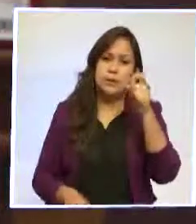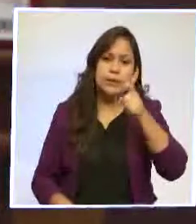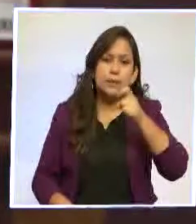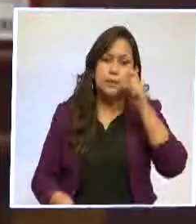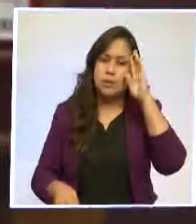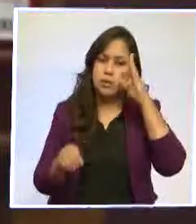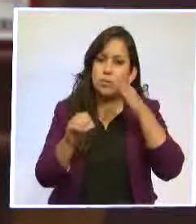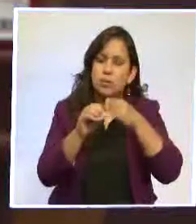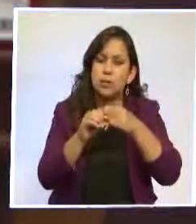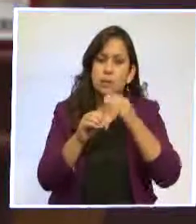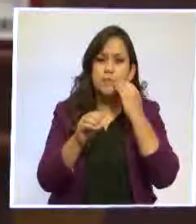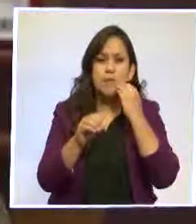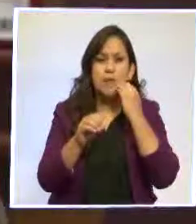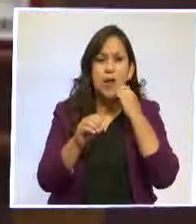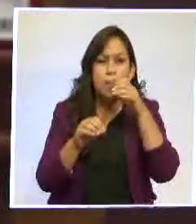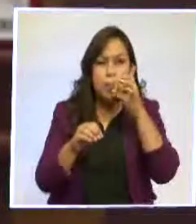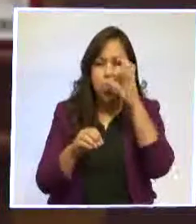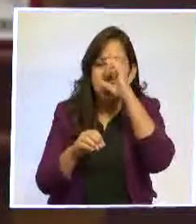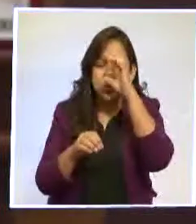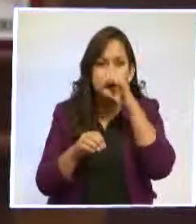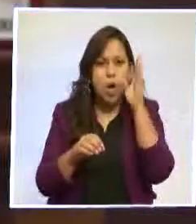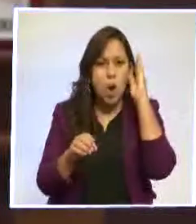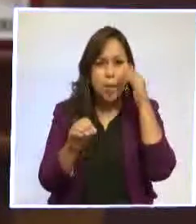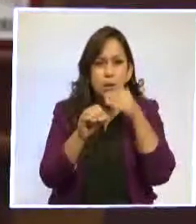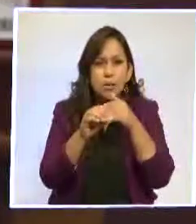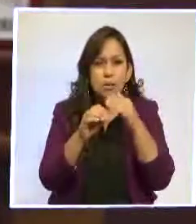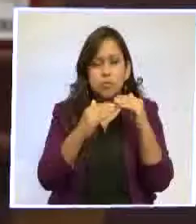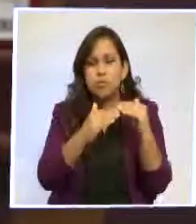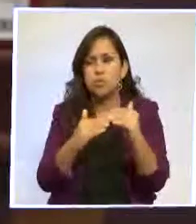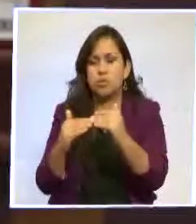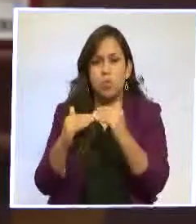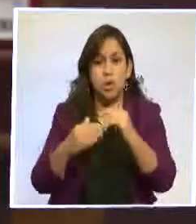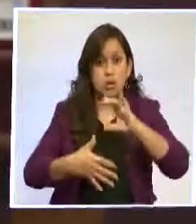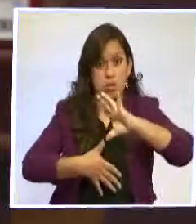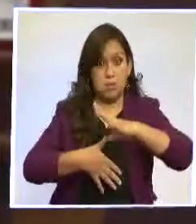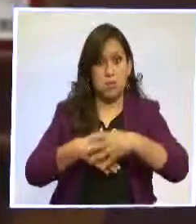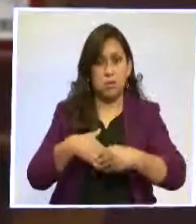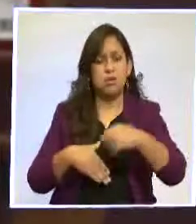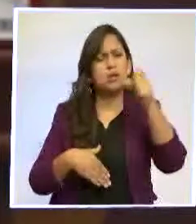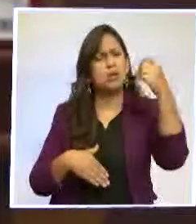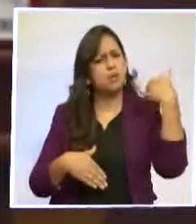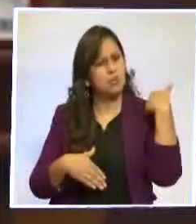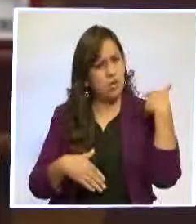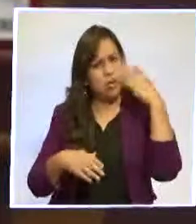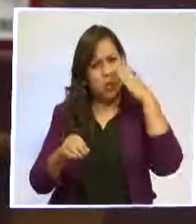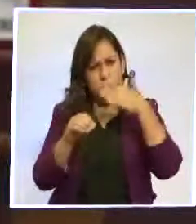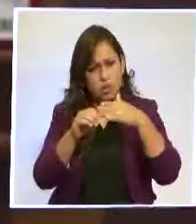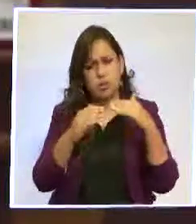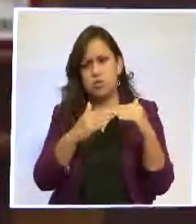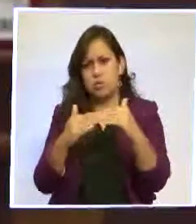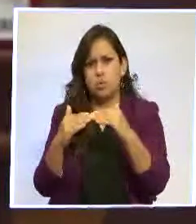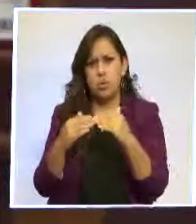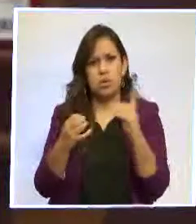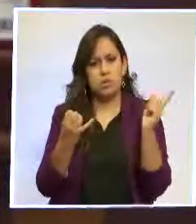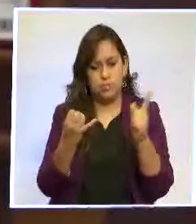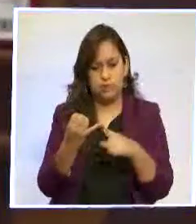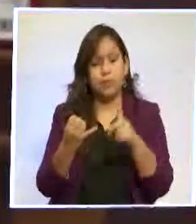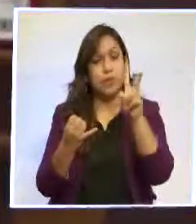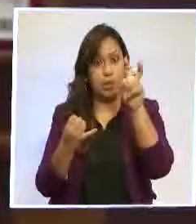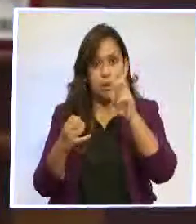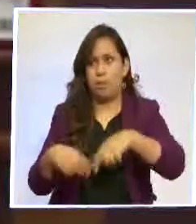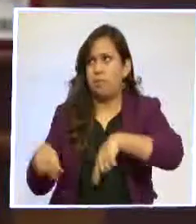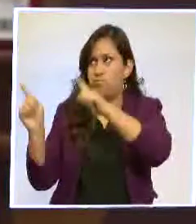los objetivos en común. Y creo que América Latina tiene un conjunto de objetivos en común. Y le menciono algunos, por ejemplo, los aspectos